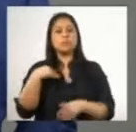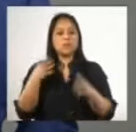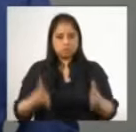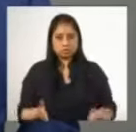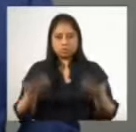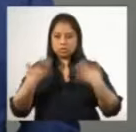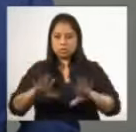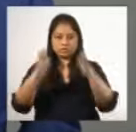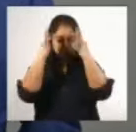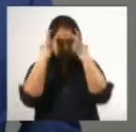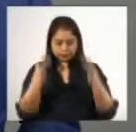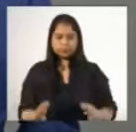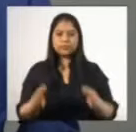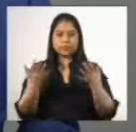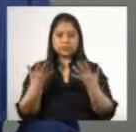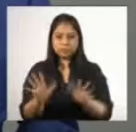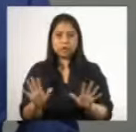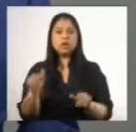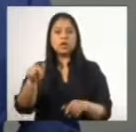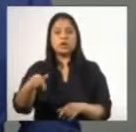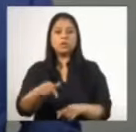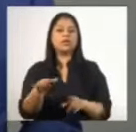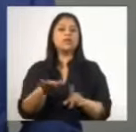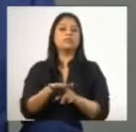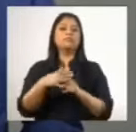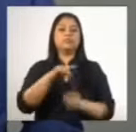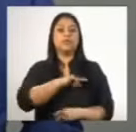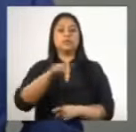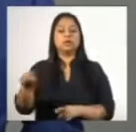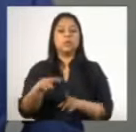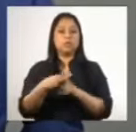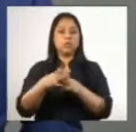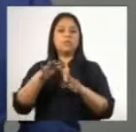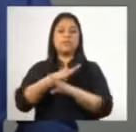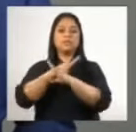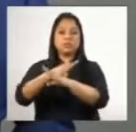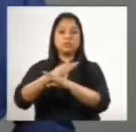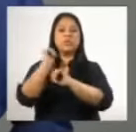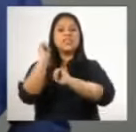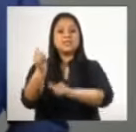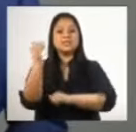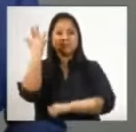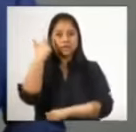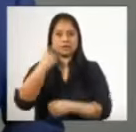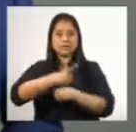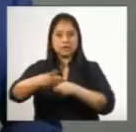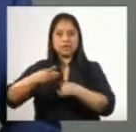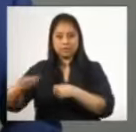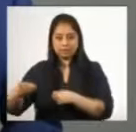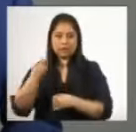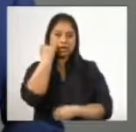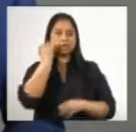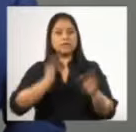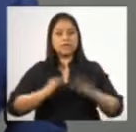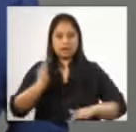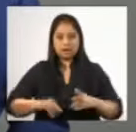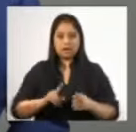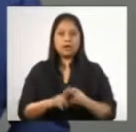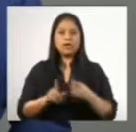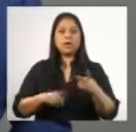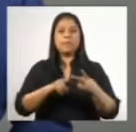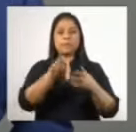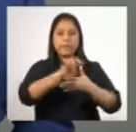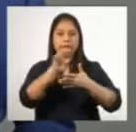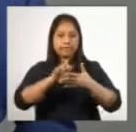la decisión de declarar estado de prevención por 15 días en los departamentos de Izabal,